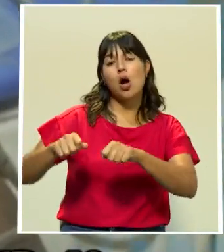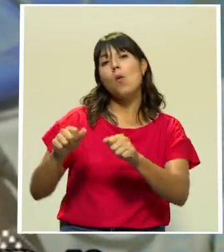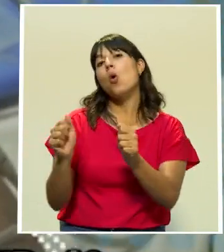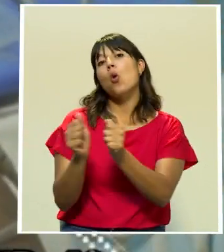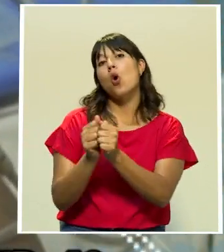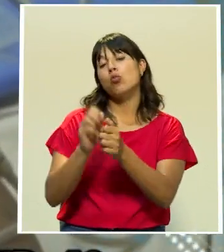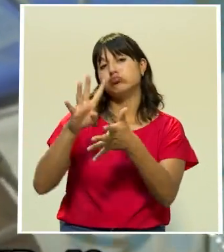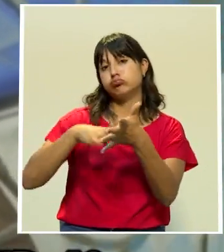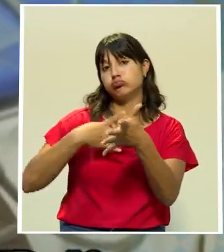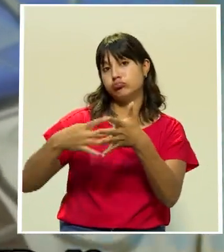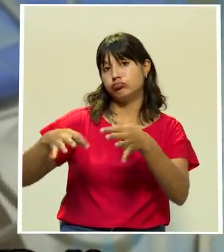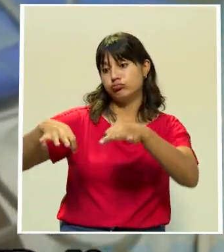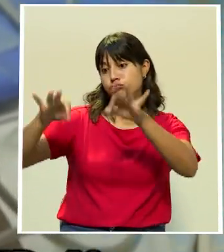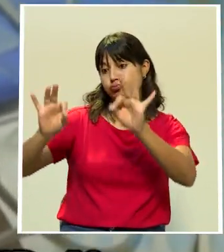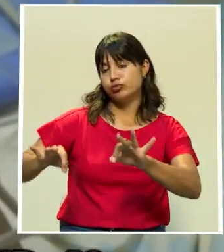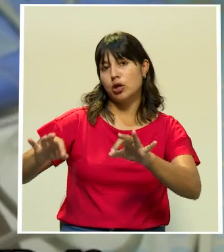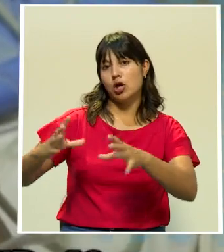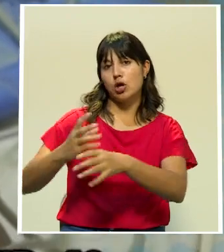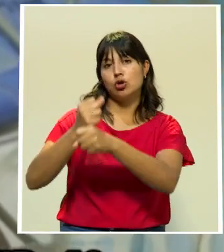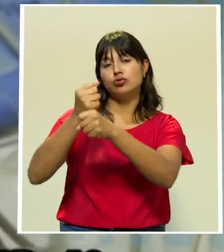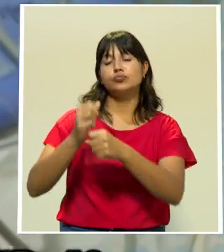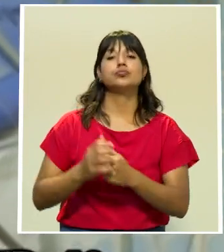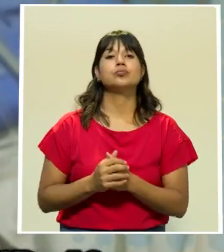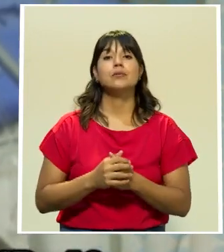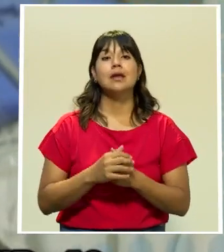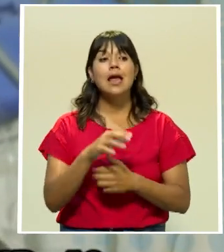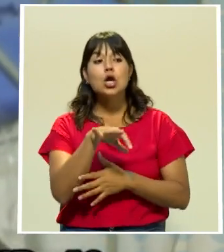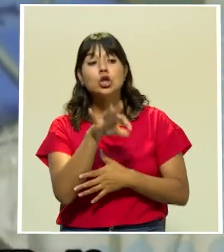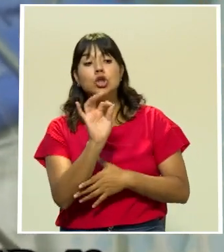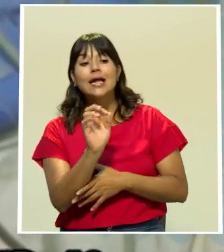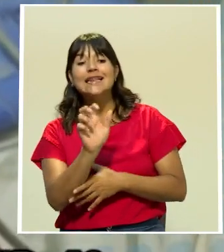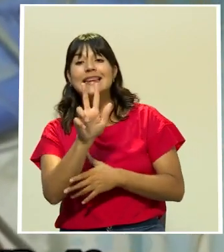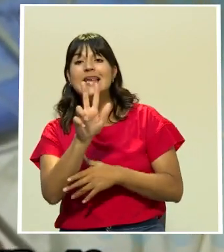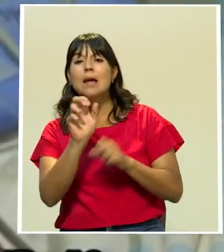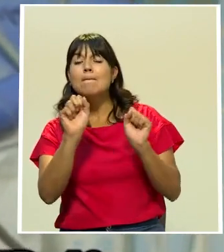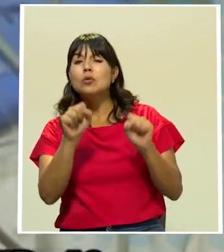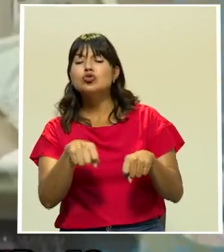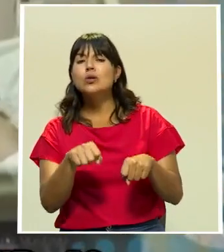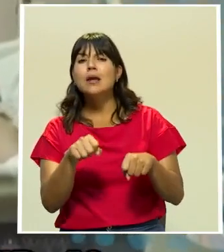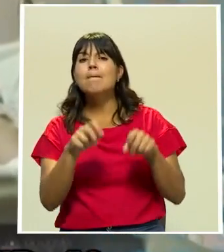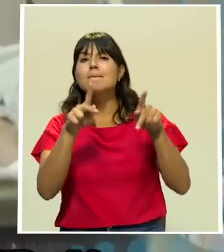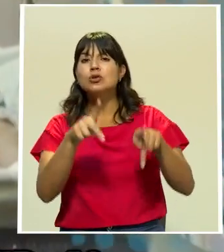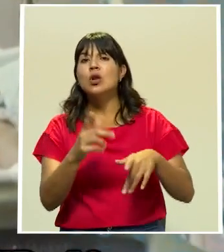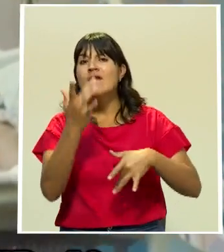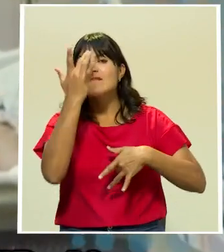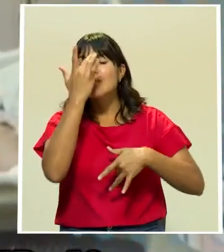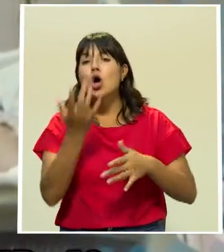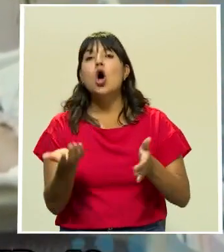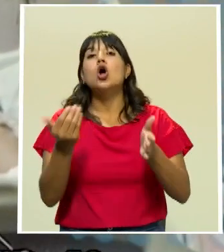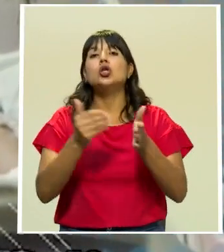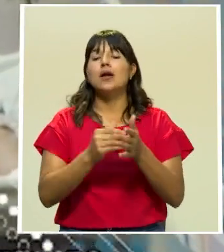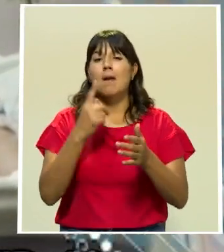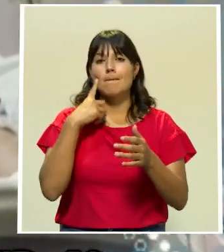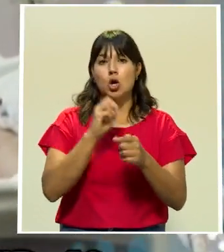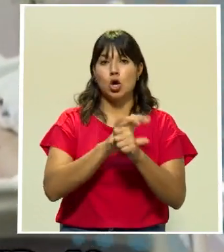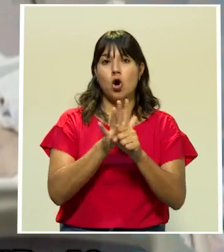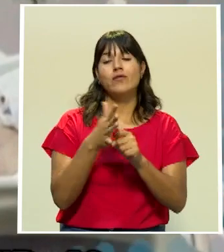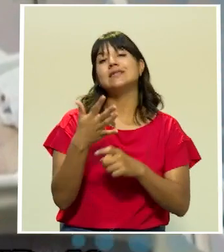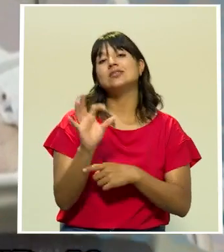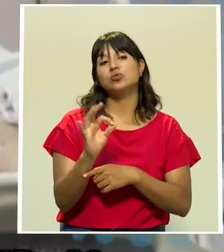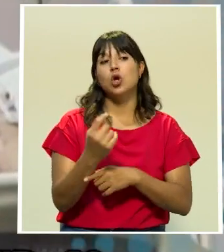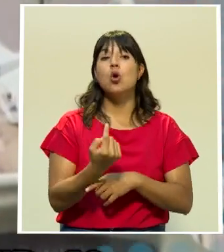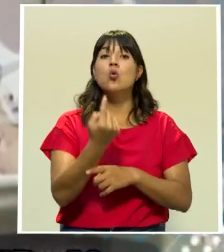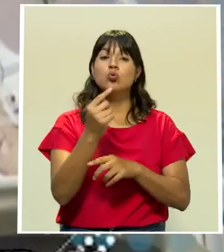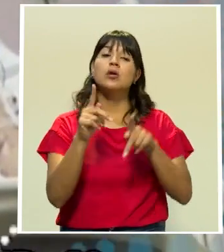El Ministerio de Salud confirmó el hallazgo de 3 posibles casos de reinfección por COVID-19. Uno de los pacientes